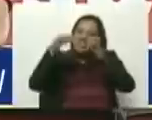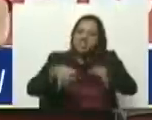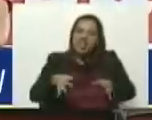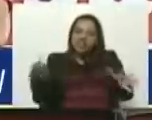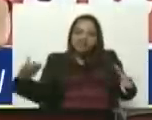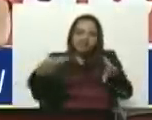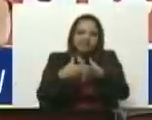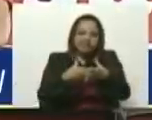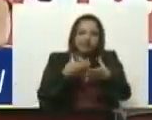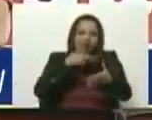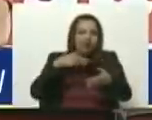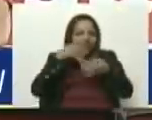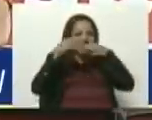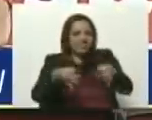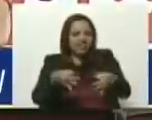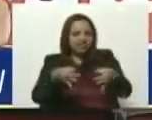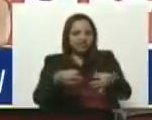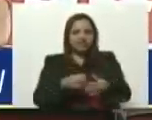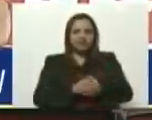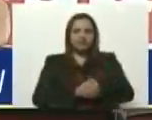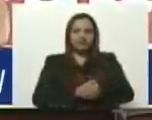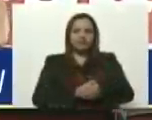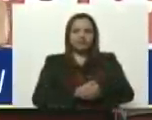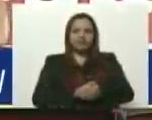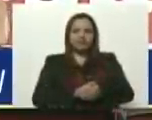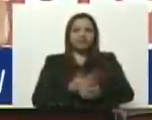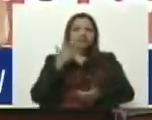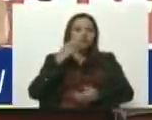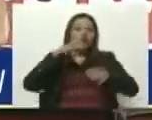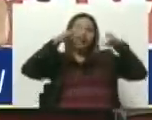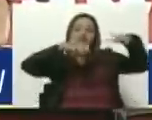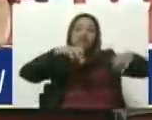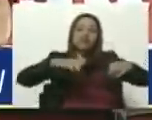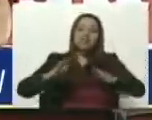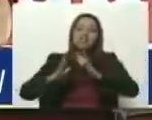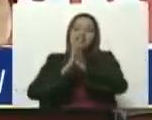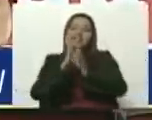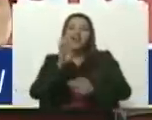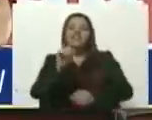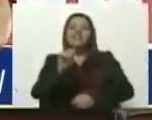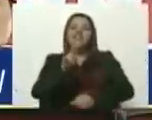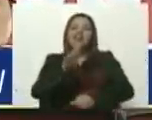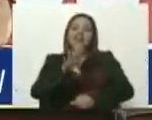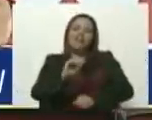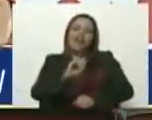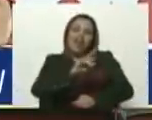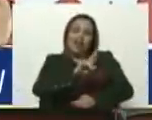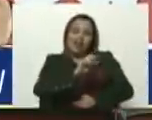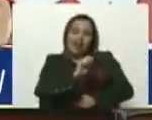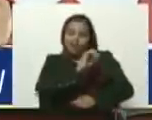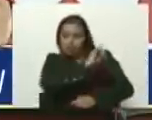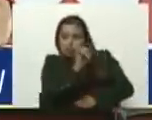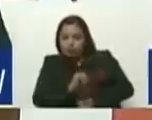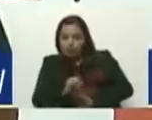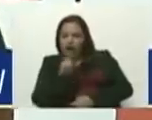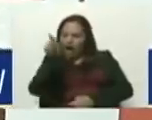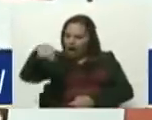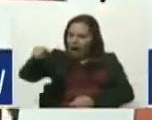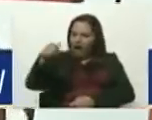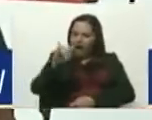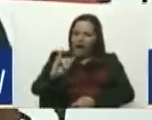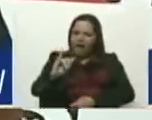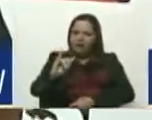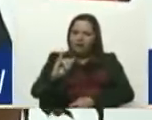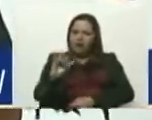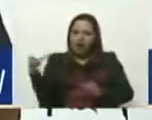somos de verdad y si llueve en santa bárbara del zulia ahí hay militantes de nuestro partido